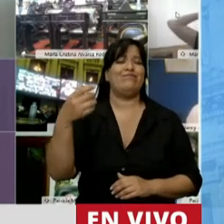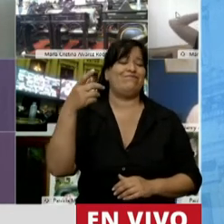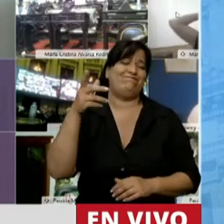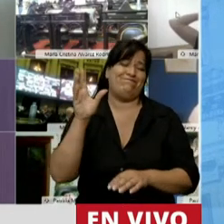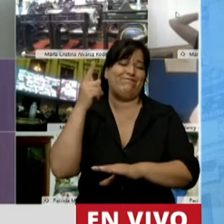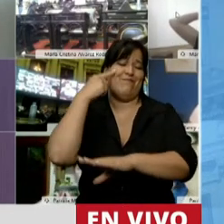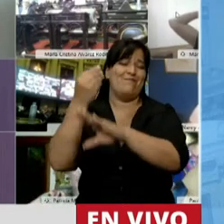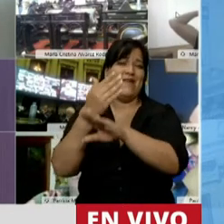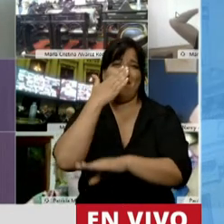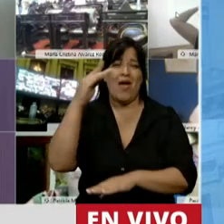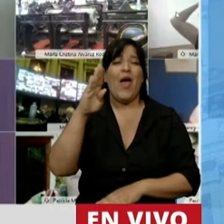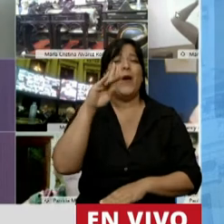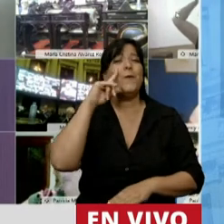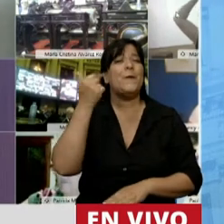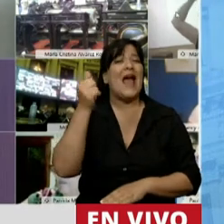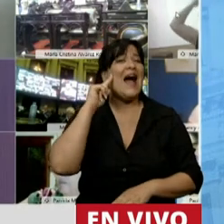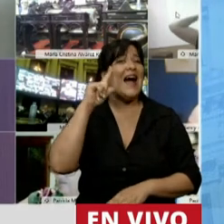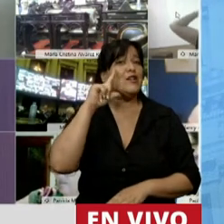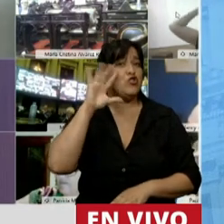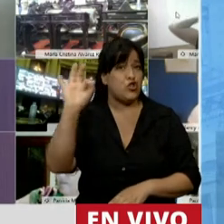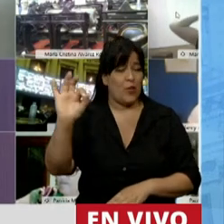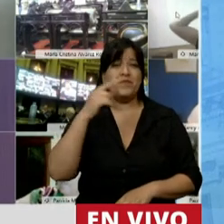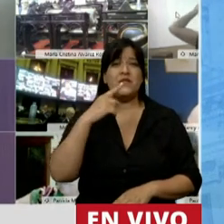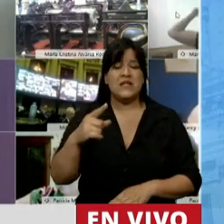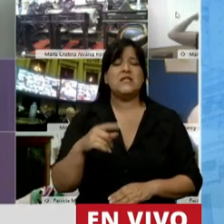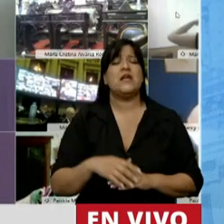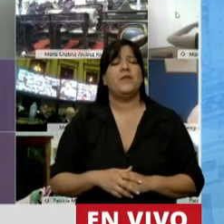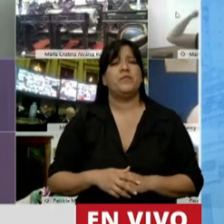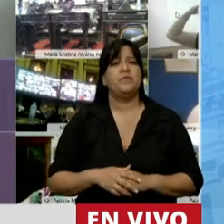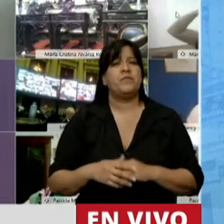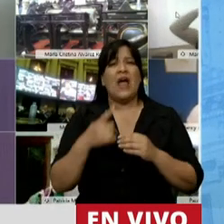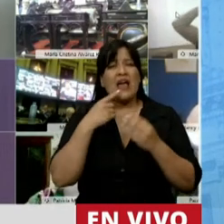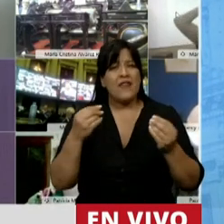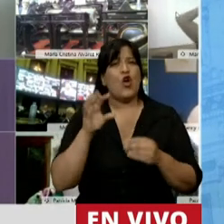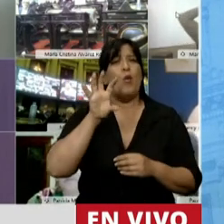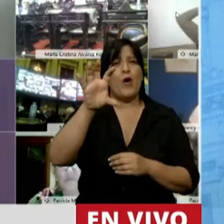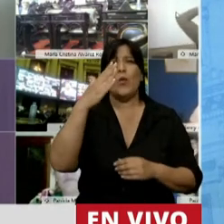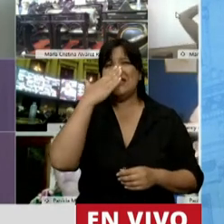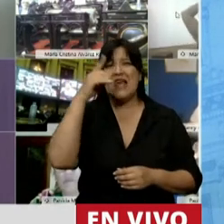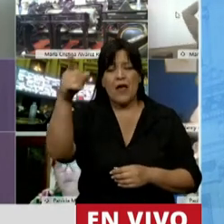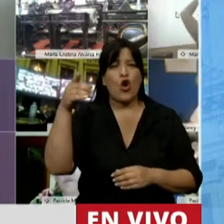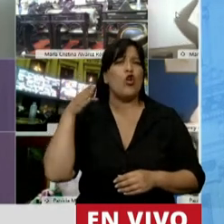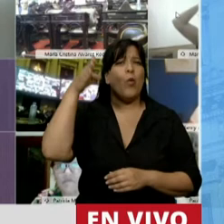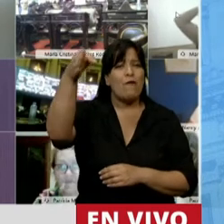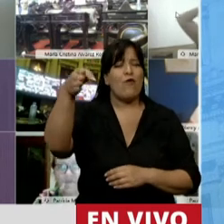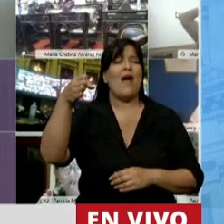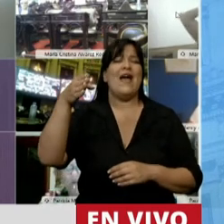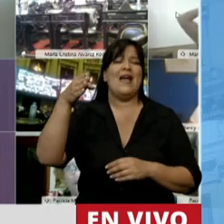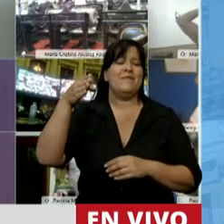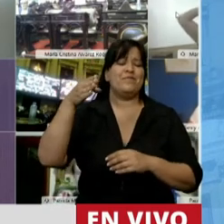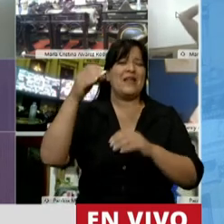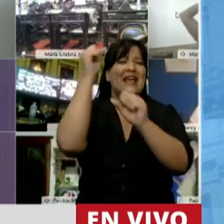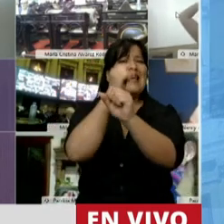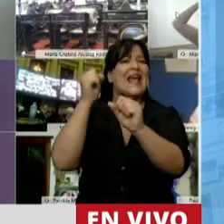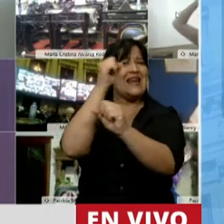Biallo, que llegó con una mano atrás y una adelante a la provincia de Córdoba a estudiar ingeniería, a estudiar en la